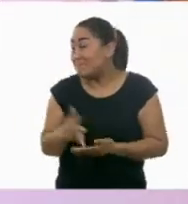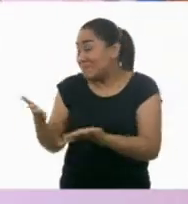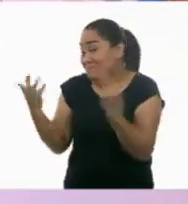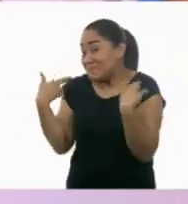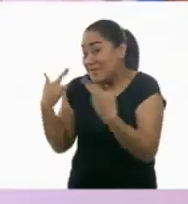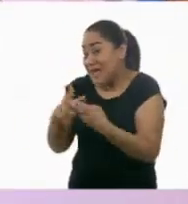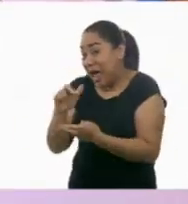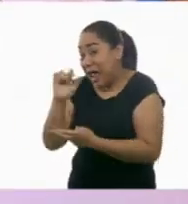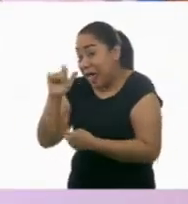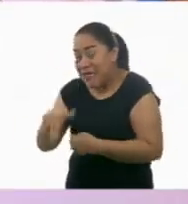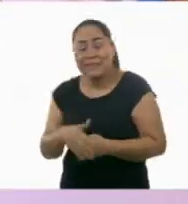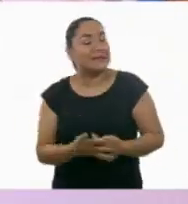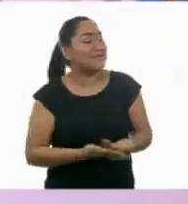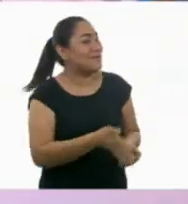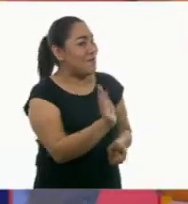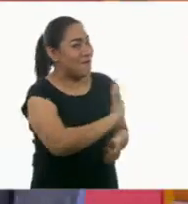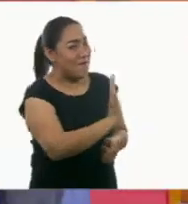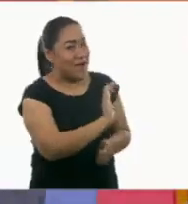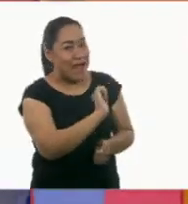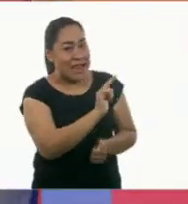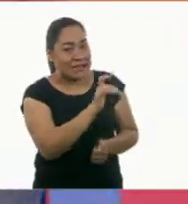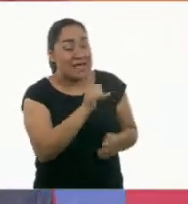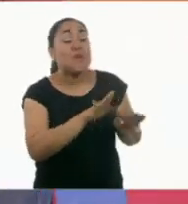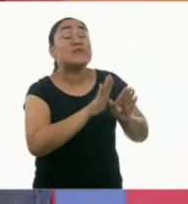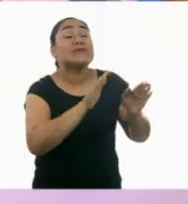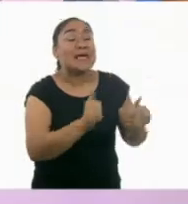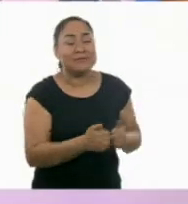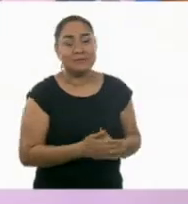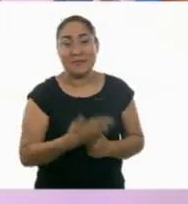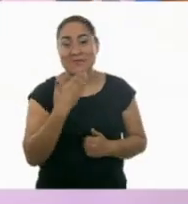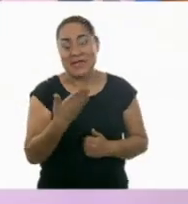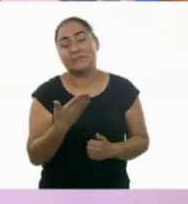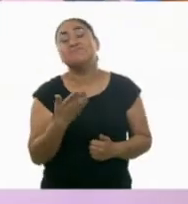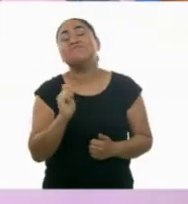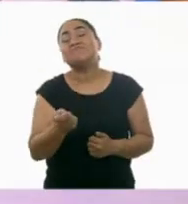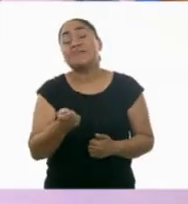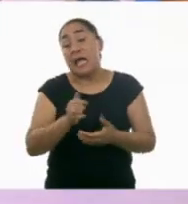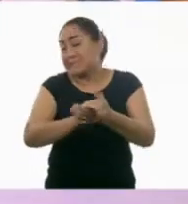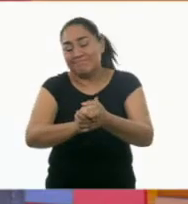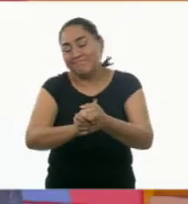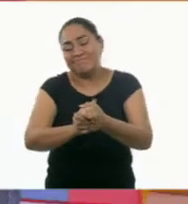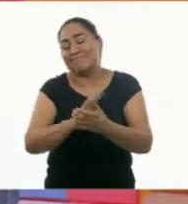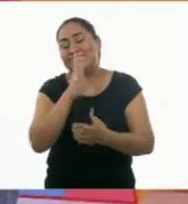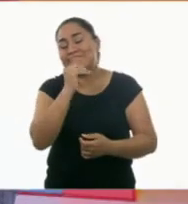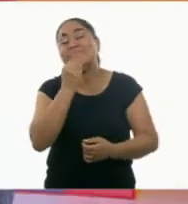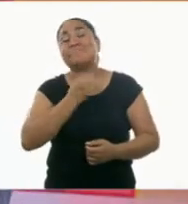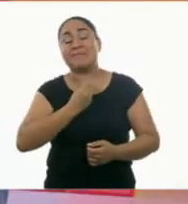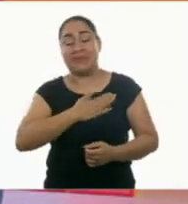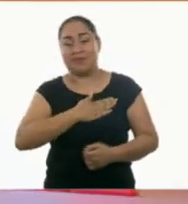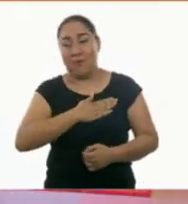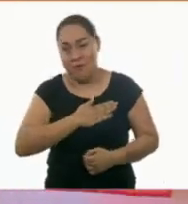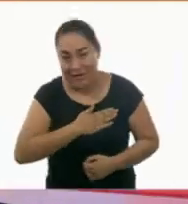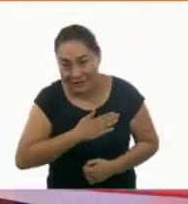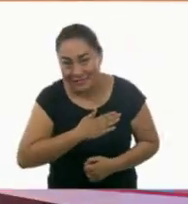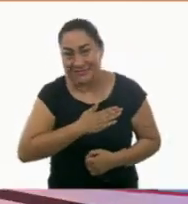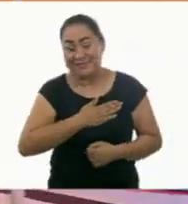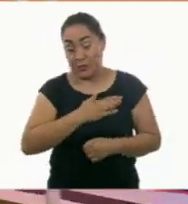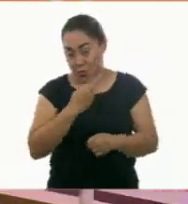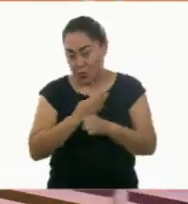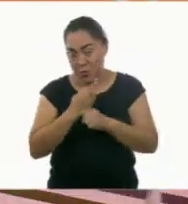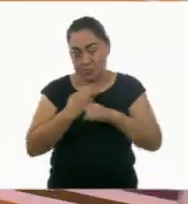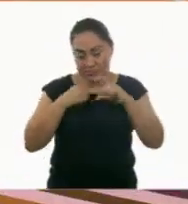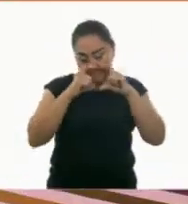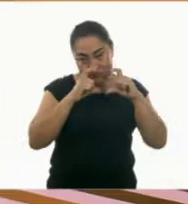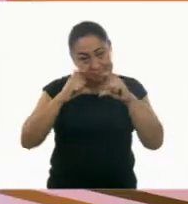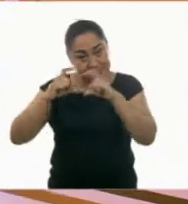Hola, Alexia, ¿cómo estás? Muy bien. Saluda con mi corazón. No voy a quitar el cubrebocas para iniciar nuestra